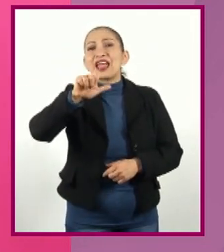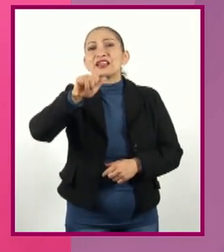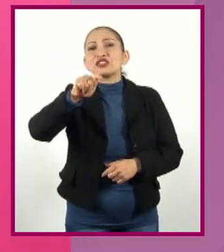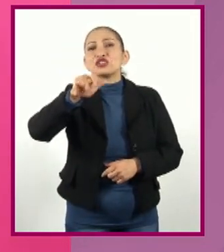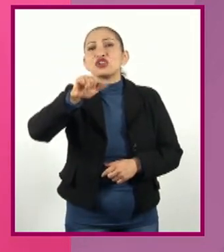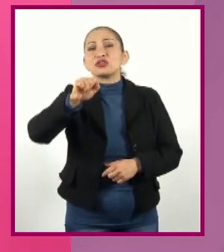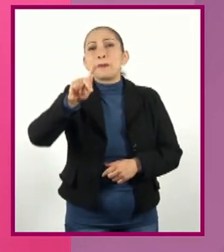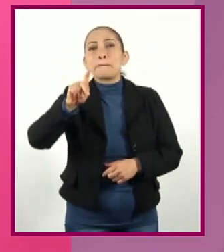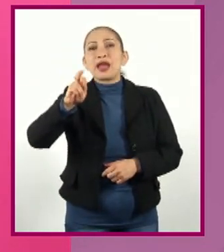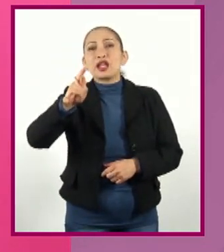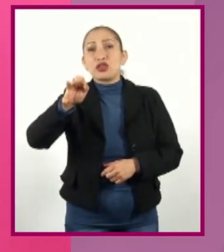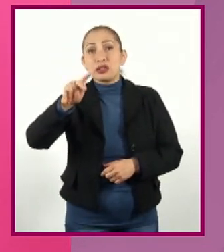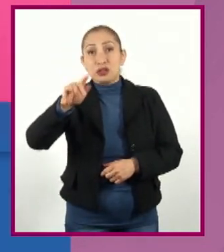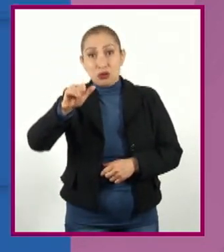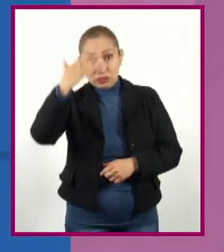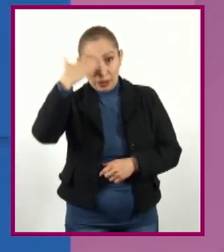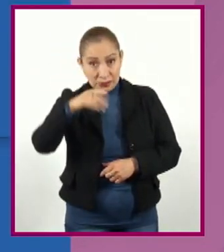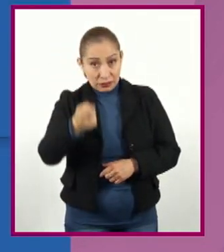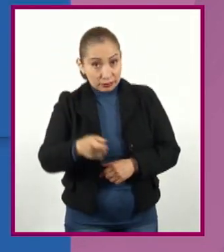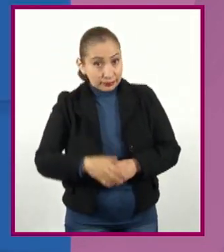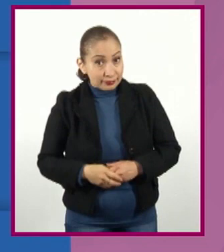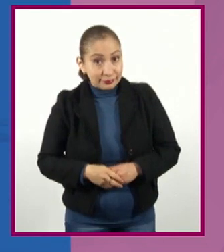periodísticos. ¿Los conocen?